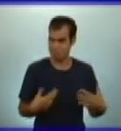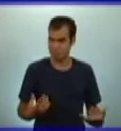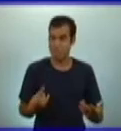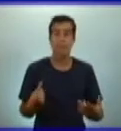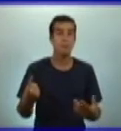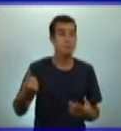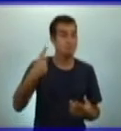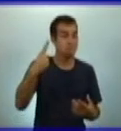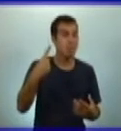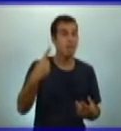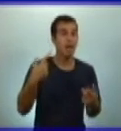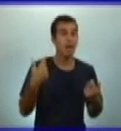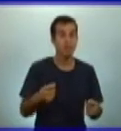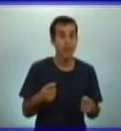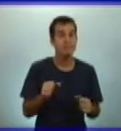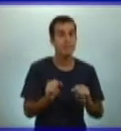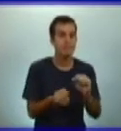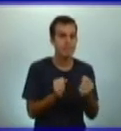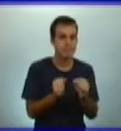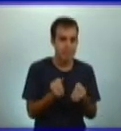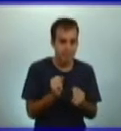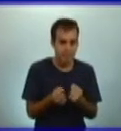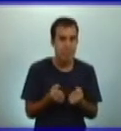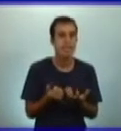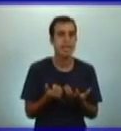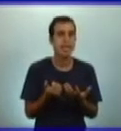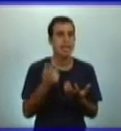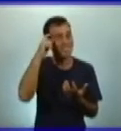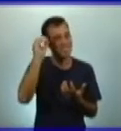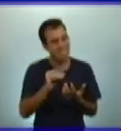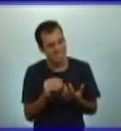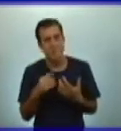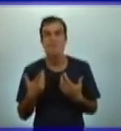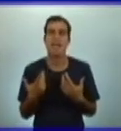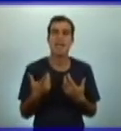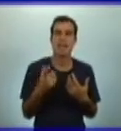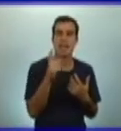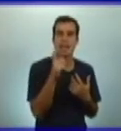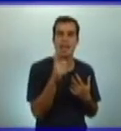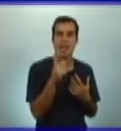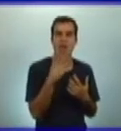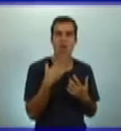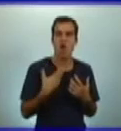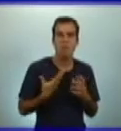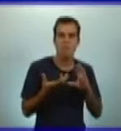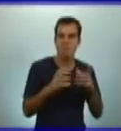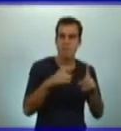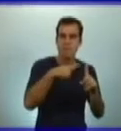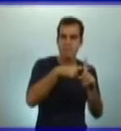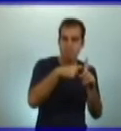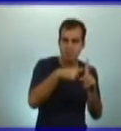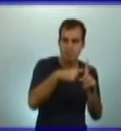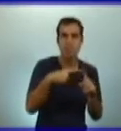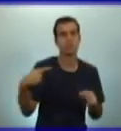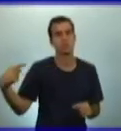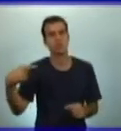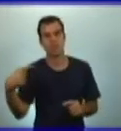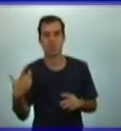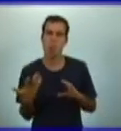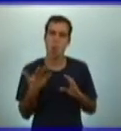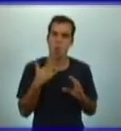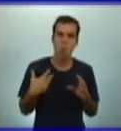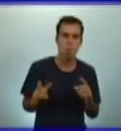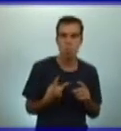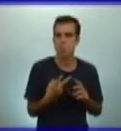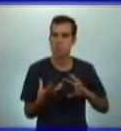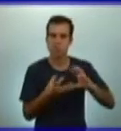dominar, ¿qué cosa? Algo que abordábamos ahorita, los términos tanto de la adición como la sustracción.